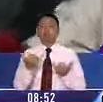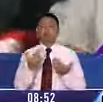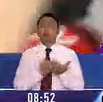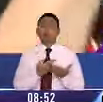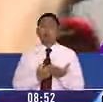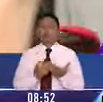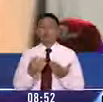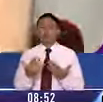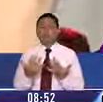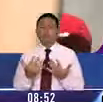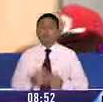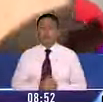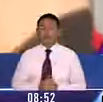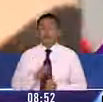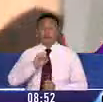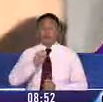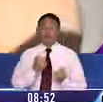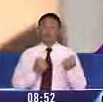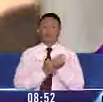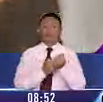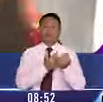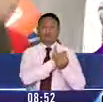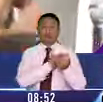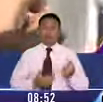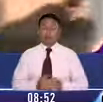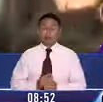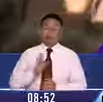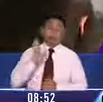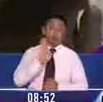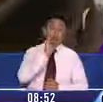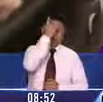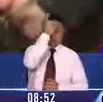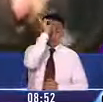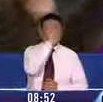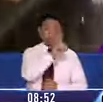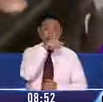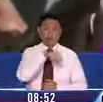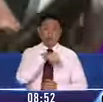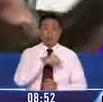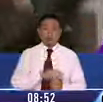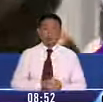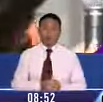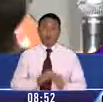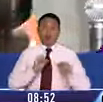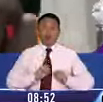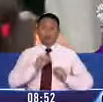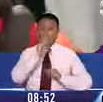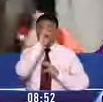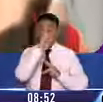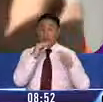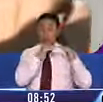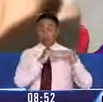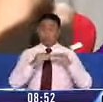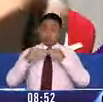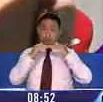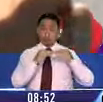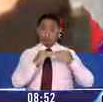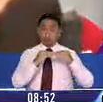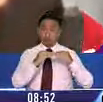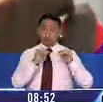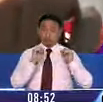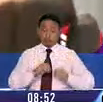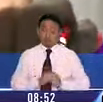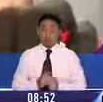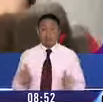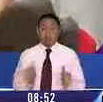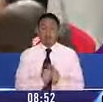hoy. Sí, vamos a apoyarle al presidente en sus decisiones absolutamente democráticas,